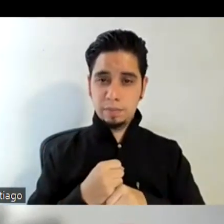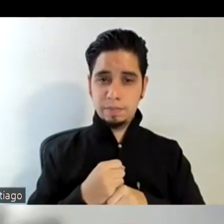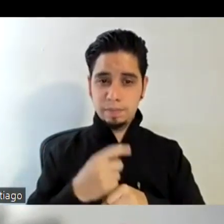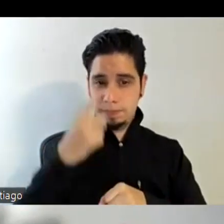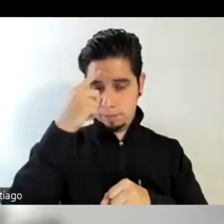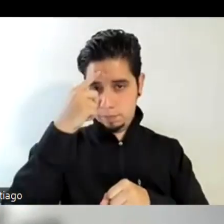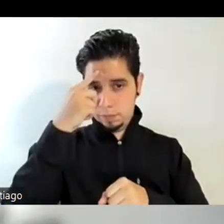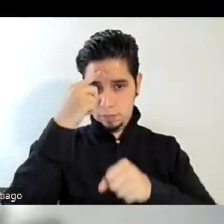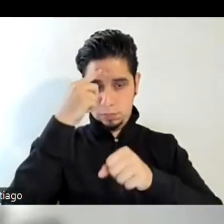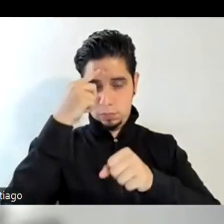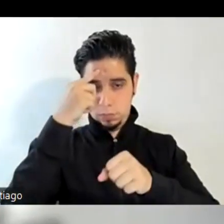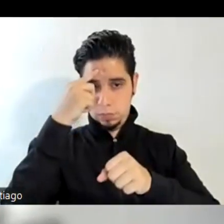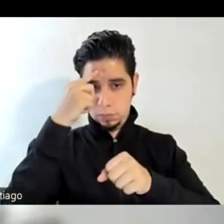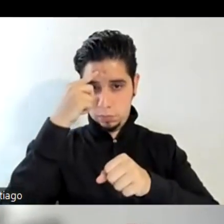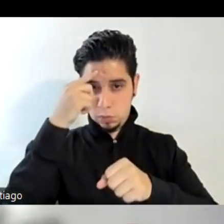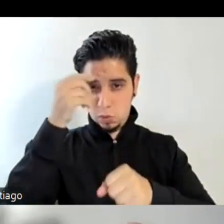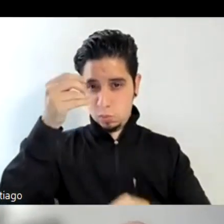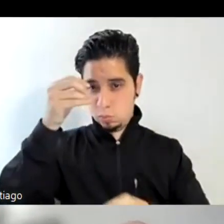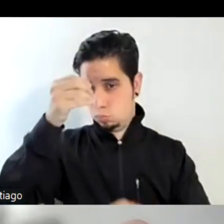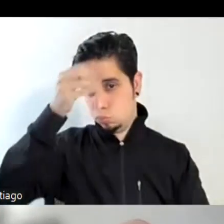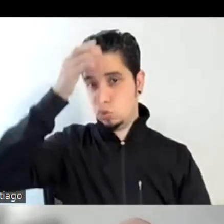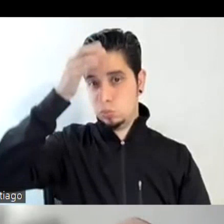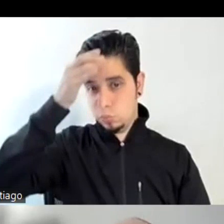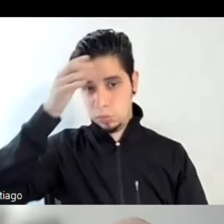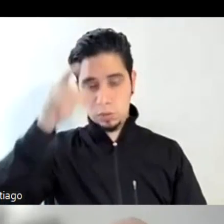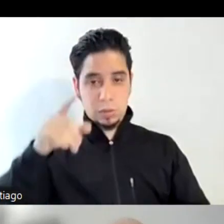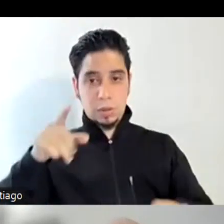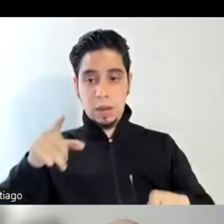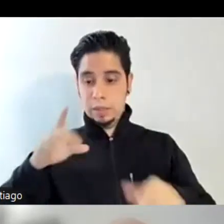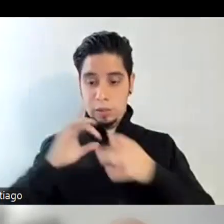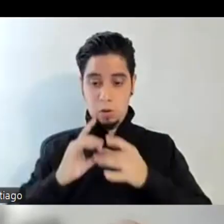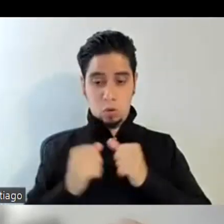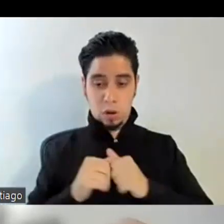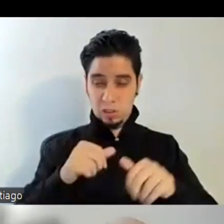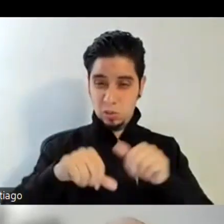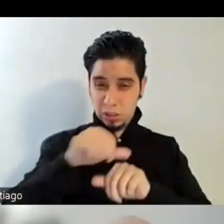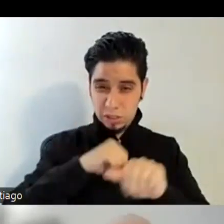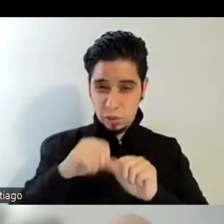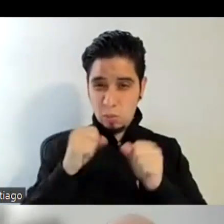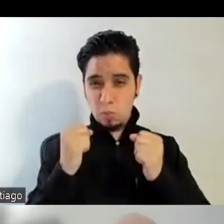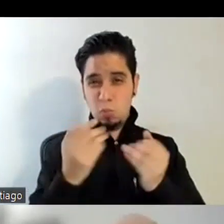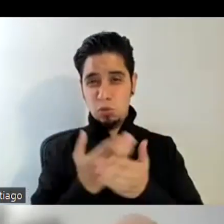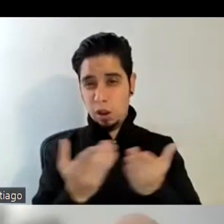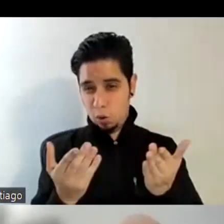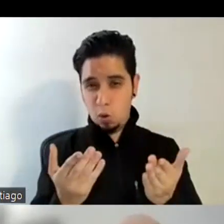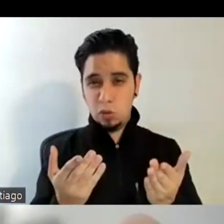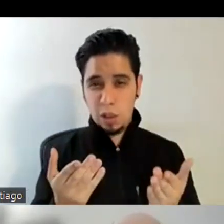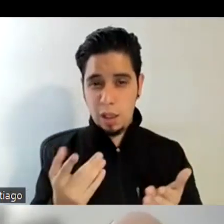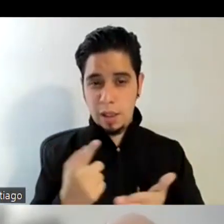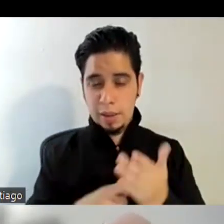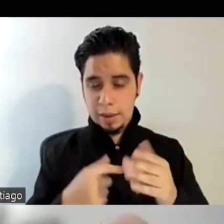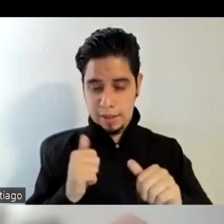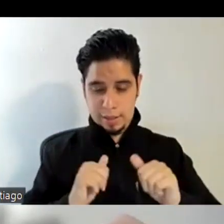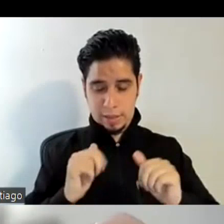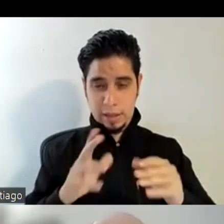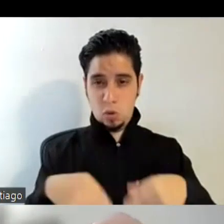genera autoconocimiento, conocimiento de la sociedad. Son muchos aspectos de que el teatro ayuda